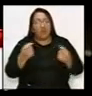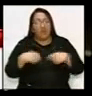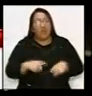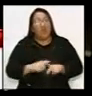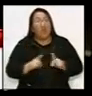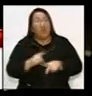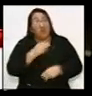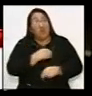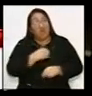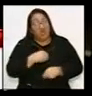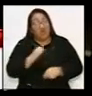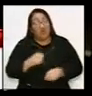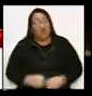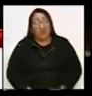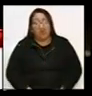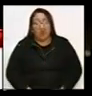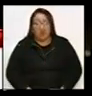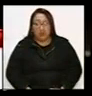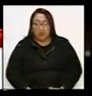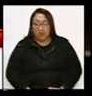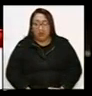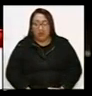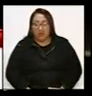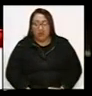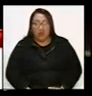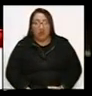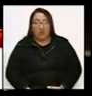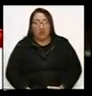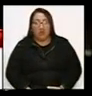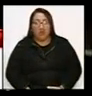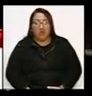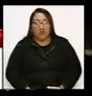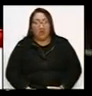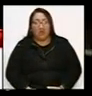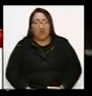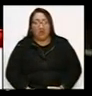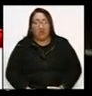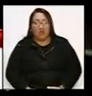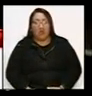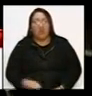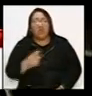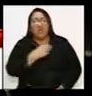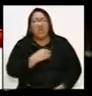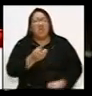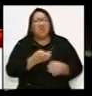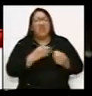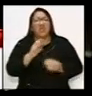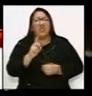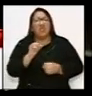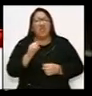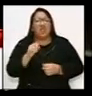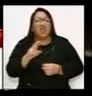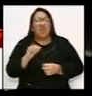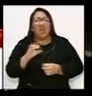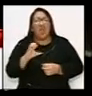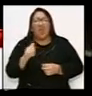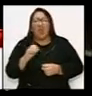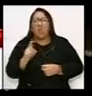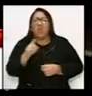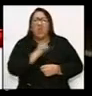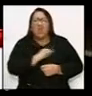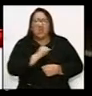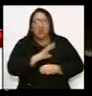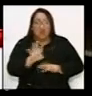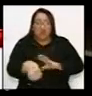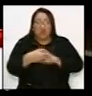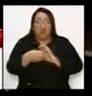venir el ministro. Porque el ministro nos tiene que explicar qué está pasando con la DIVIAC. Cómo una institución adscrita